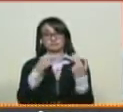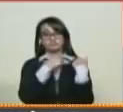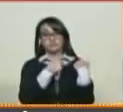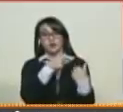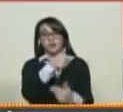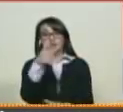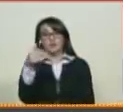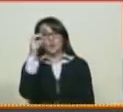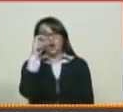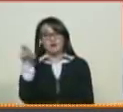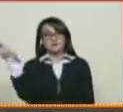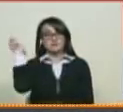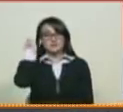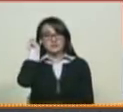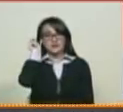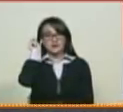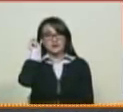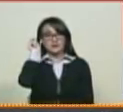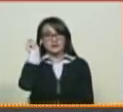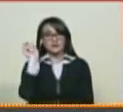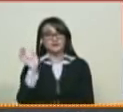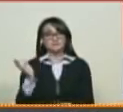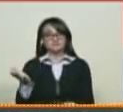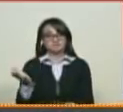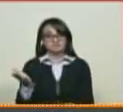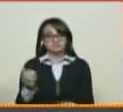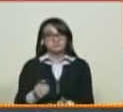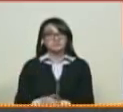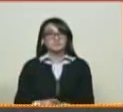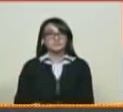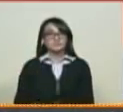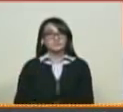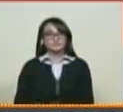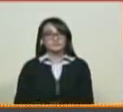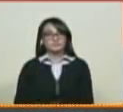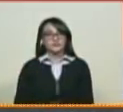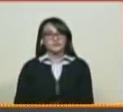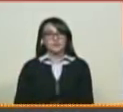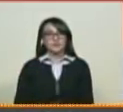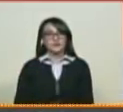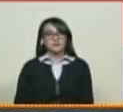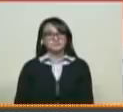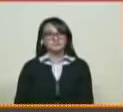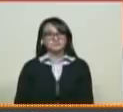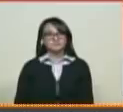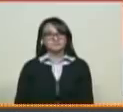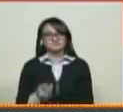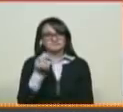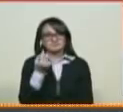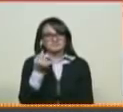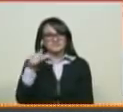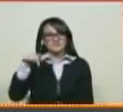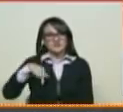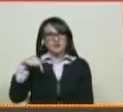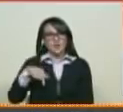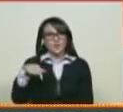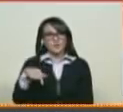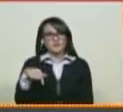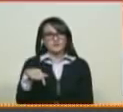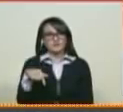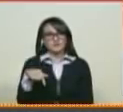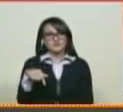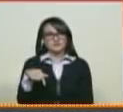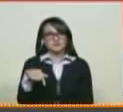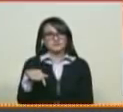efecto, pues se desmarquen. Lo menos que hubieran podido haber hecho es desmarcarse. Ni siquiera a estas alturas, ni siquiera